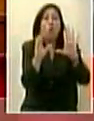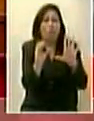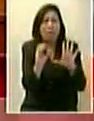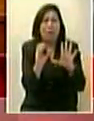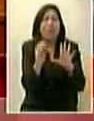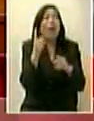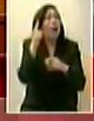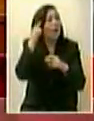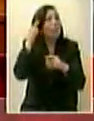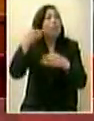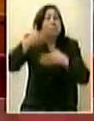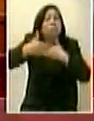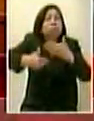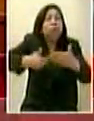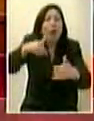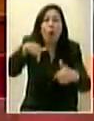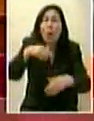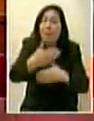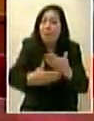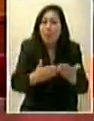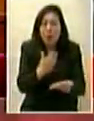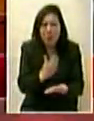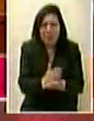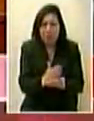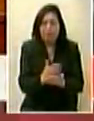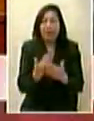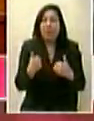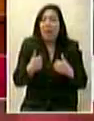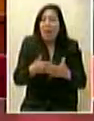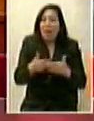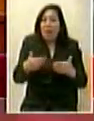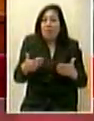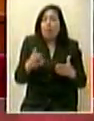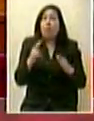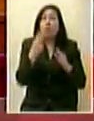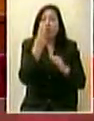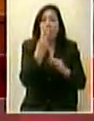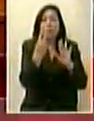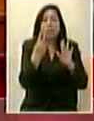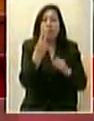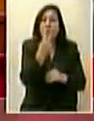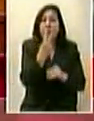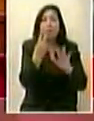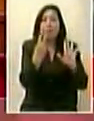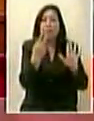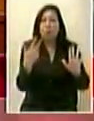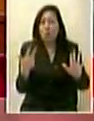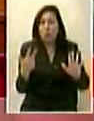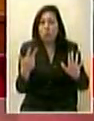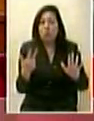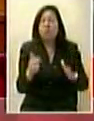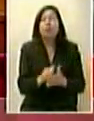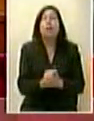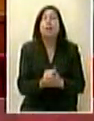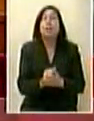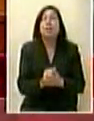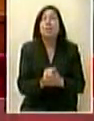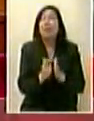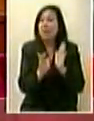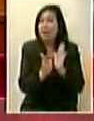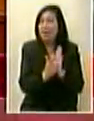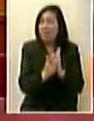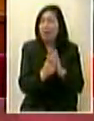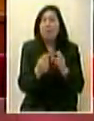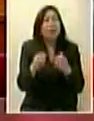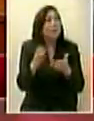tema, por ejemplo, laboral, la contratación laboral, que donde antes existía el 276 y el 728, antes 4916, y